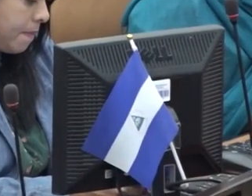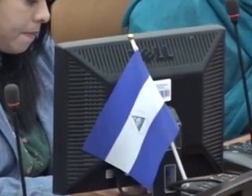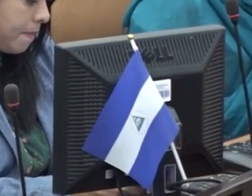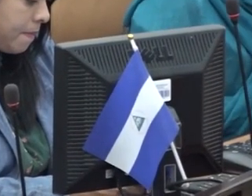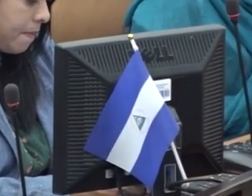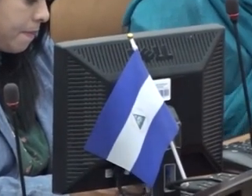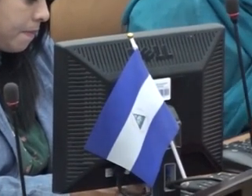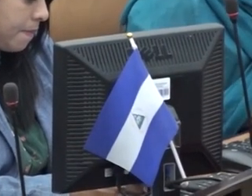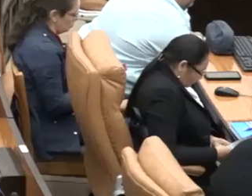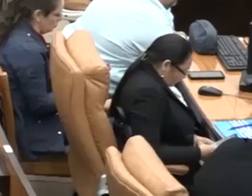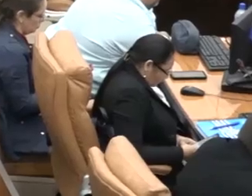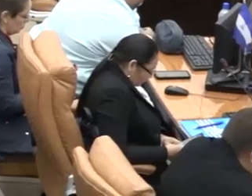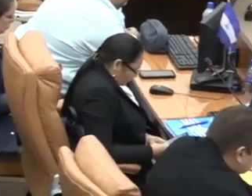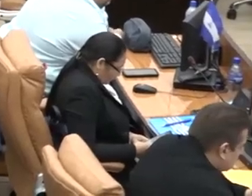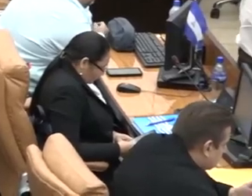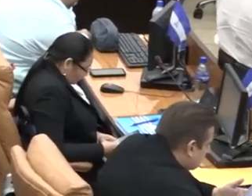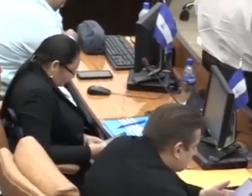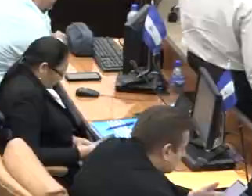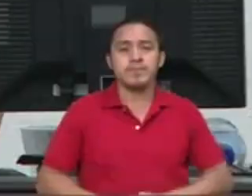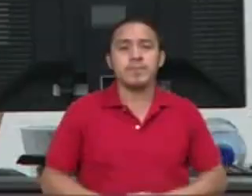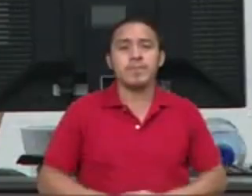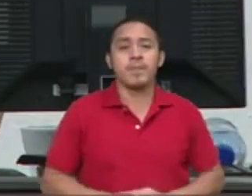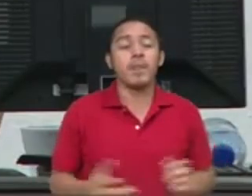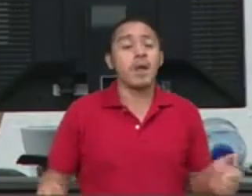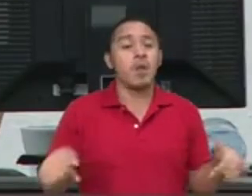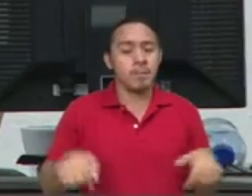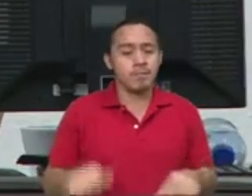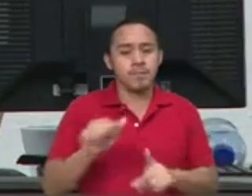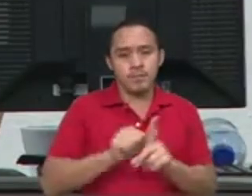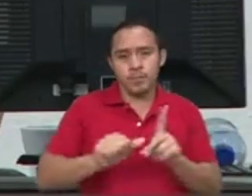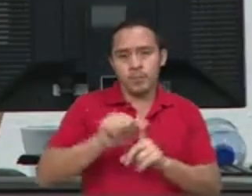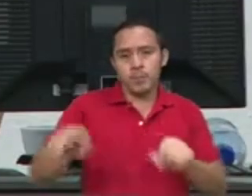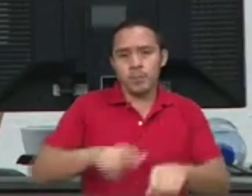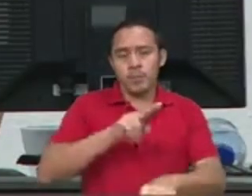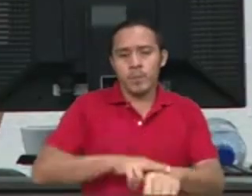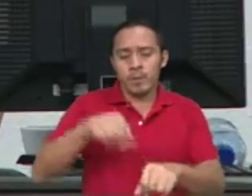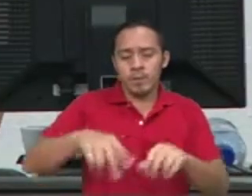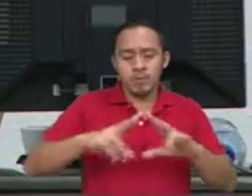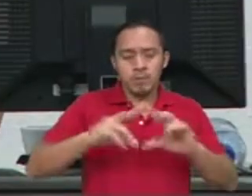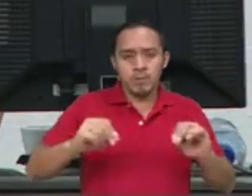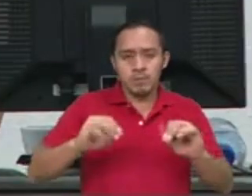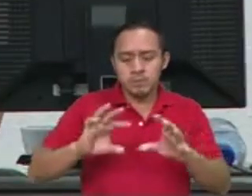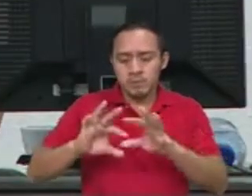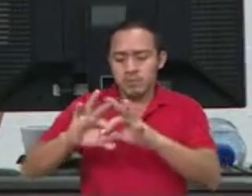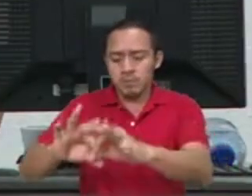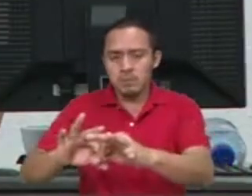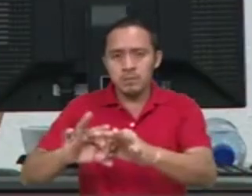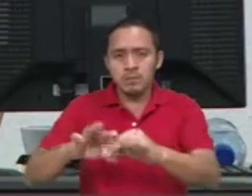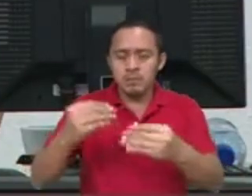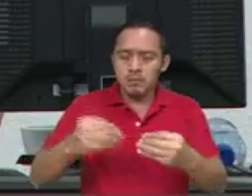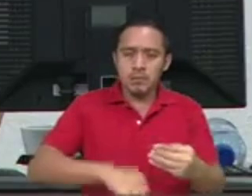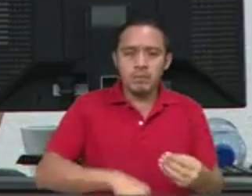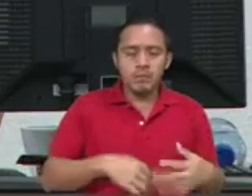al proceso de democracia a nivel latinoamericano. Hoy la Asamblea Nacional de Nicaragua se une con